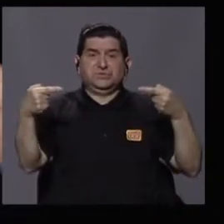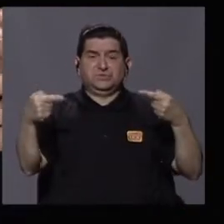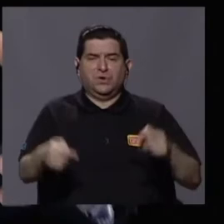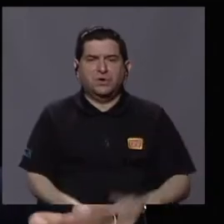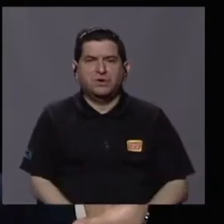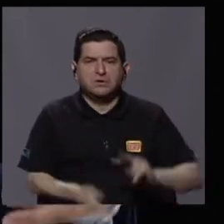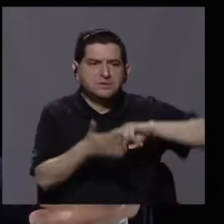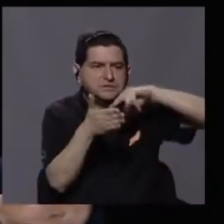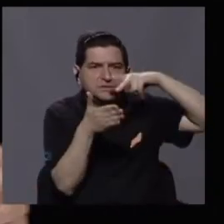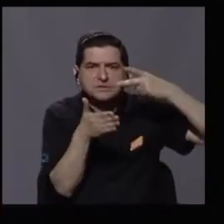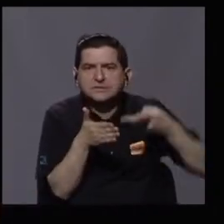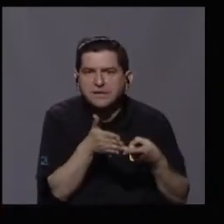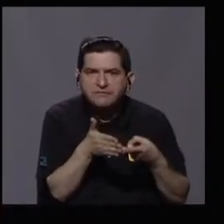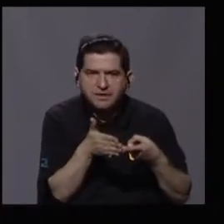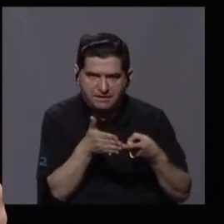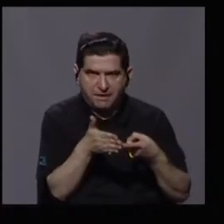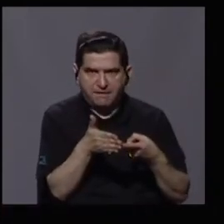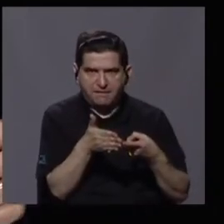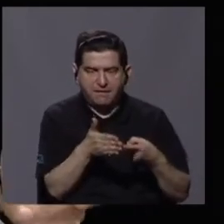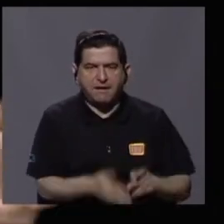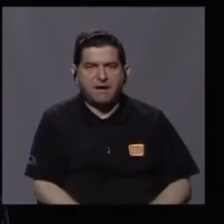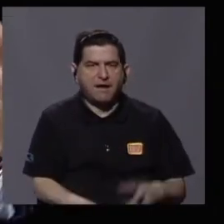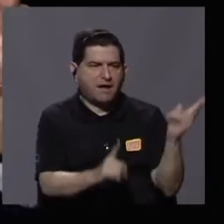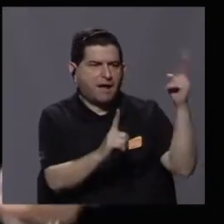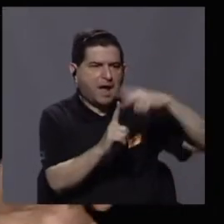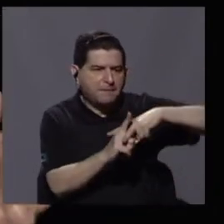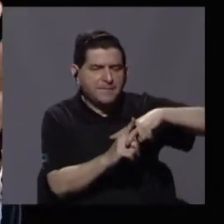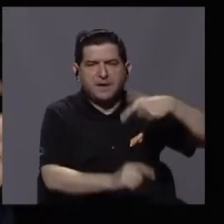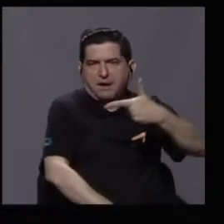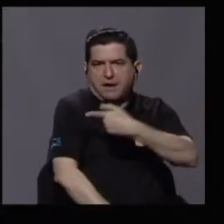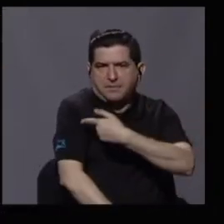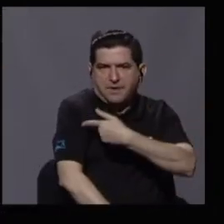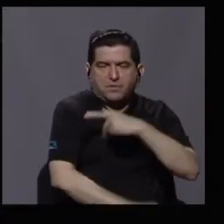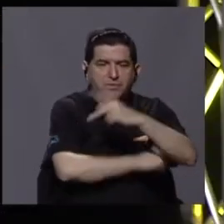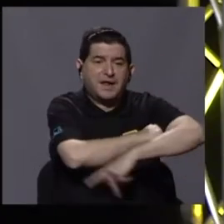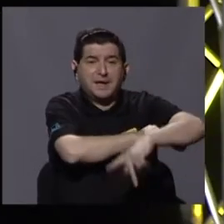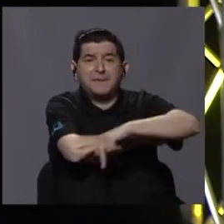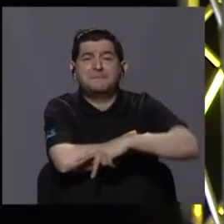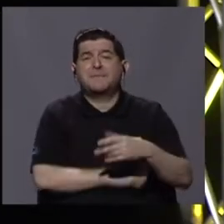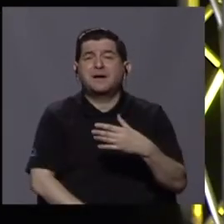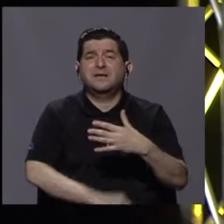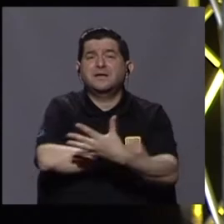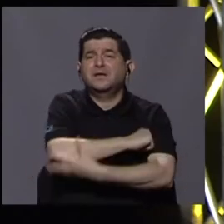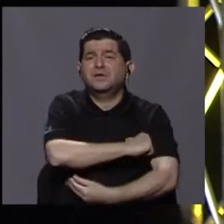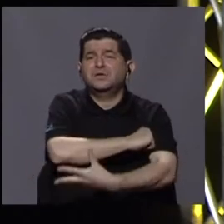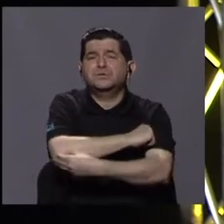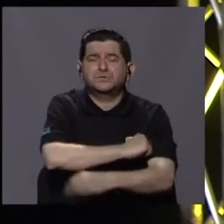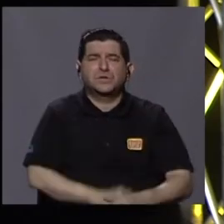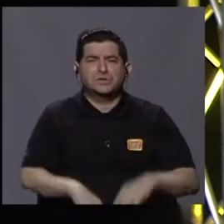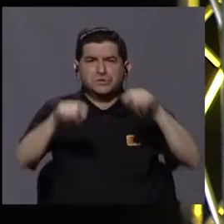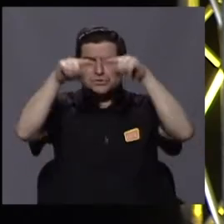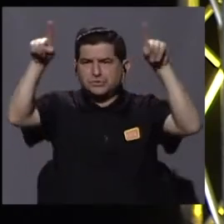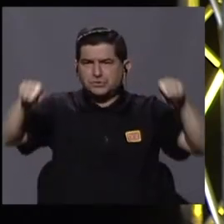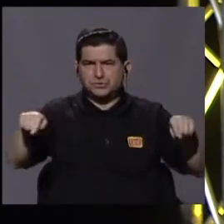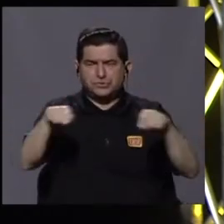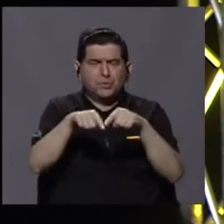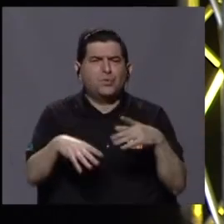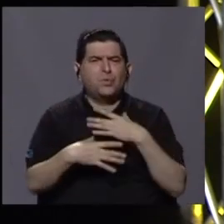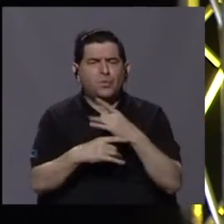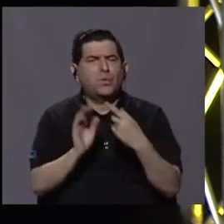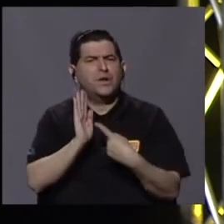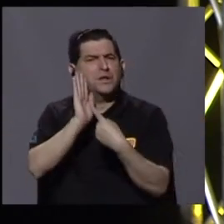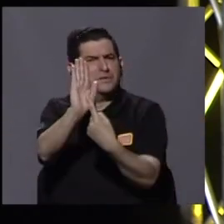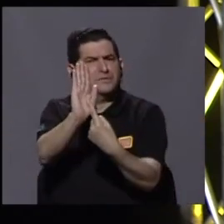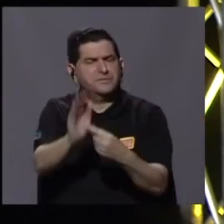que significaba específicamente la aplicación de la vacuna a países pobres y hay un cuadro muy interesante donde nos